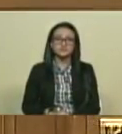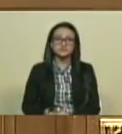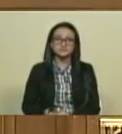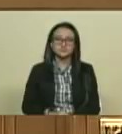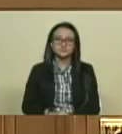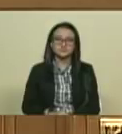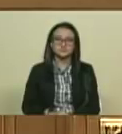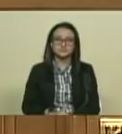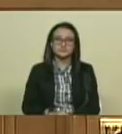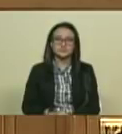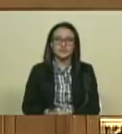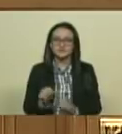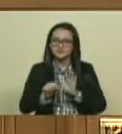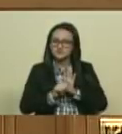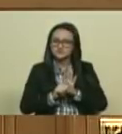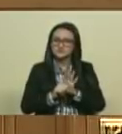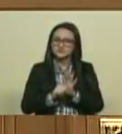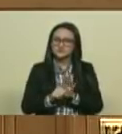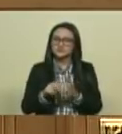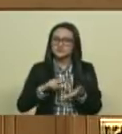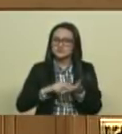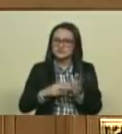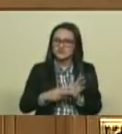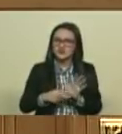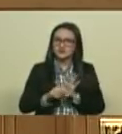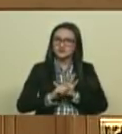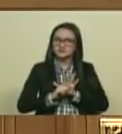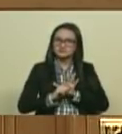que detallan un simbolismo de lo que